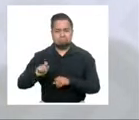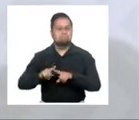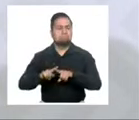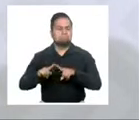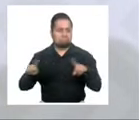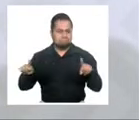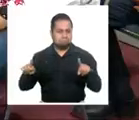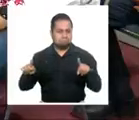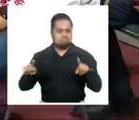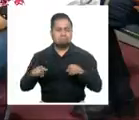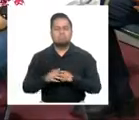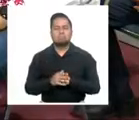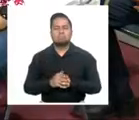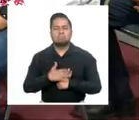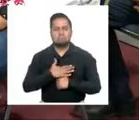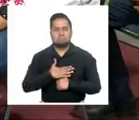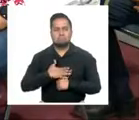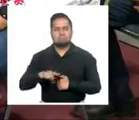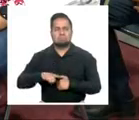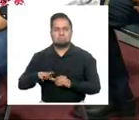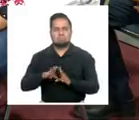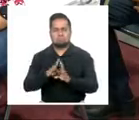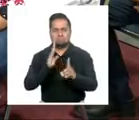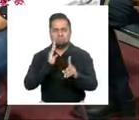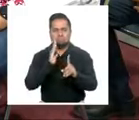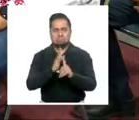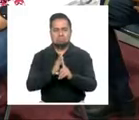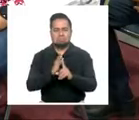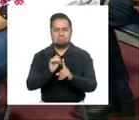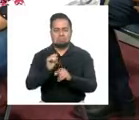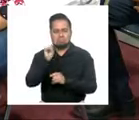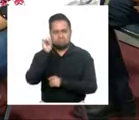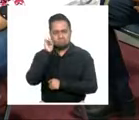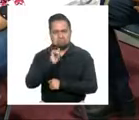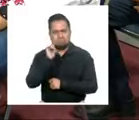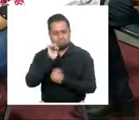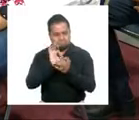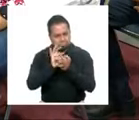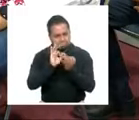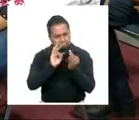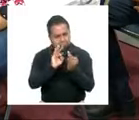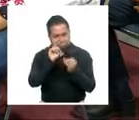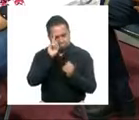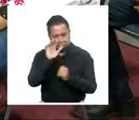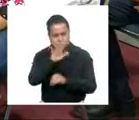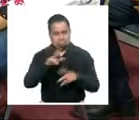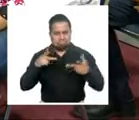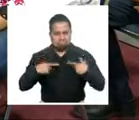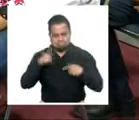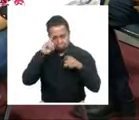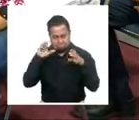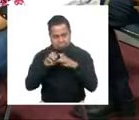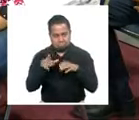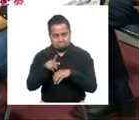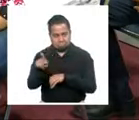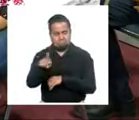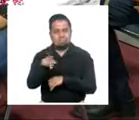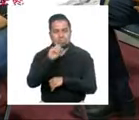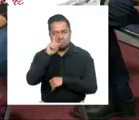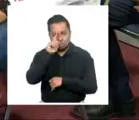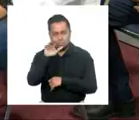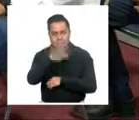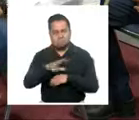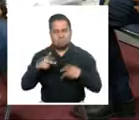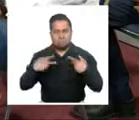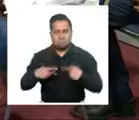diferente, es un gobierno que tiene como objetivo estar siempre cercano al pueblo, a las comunidades, a la